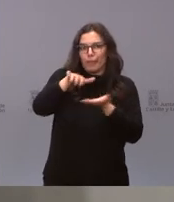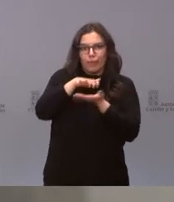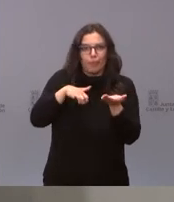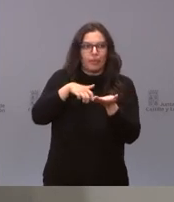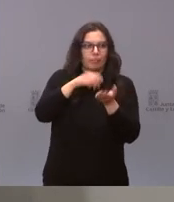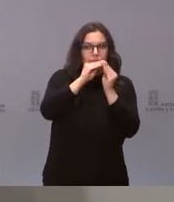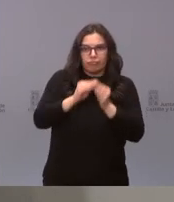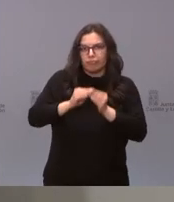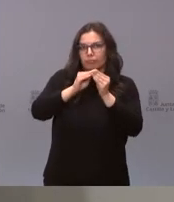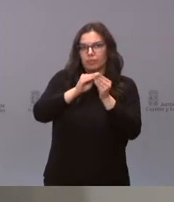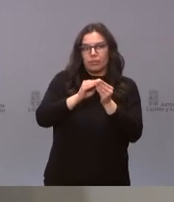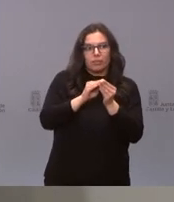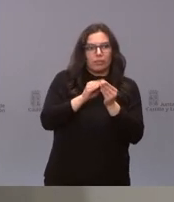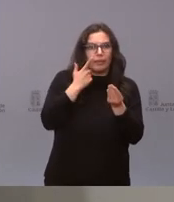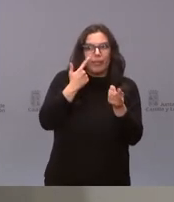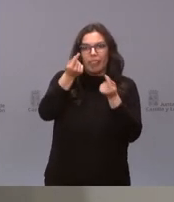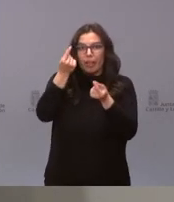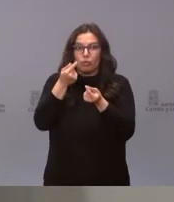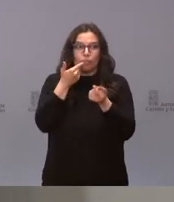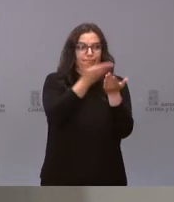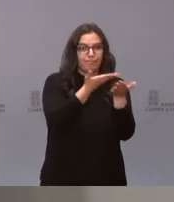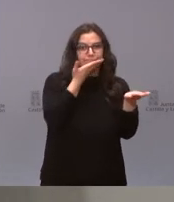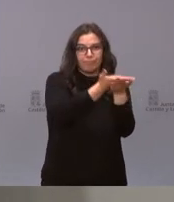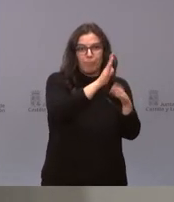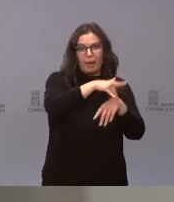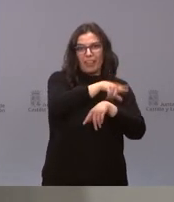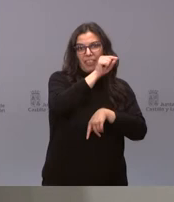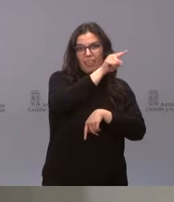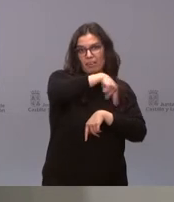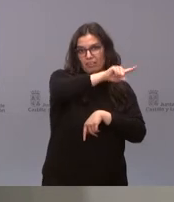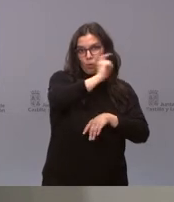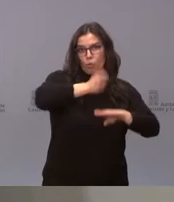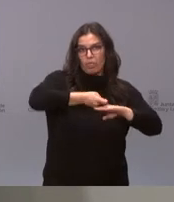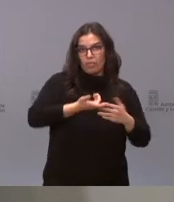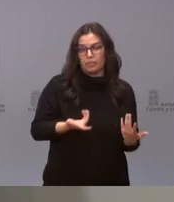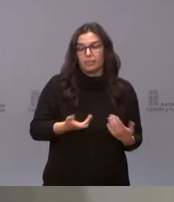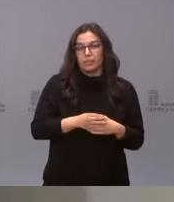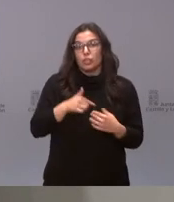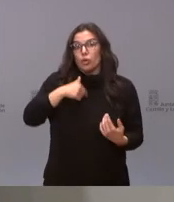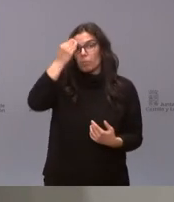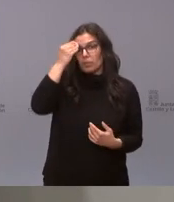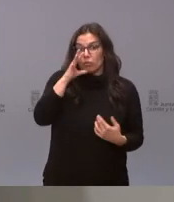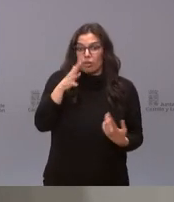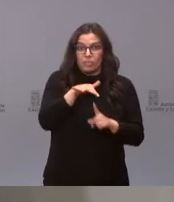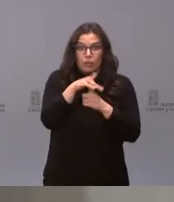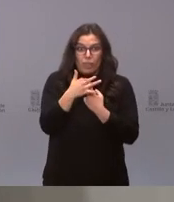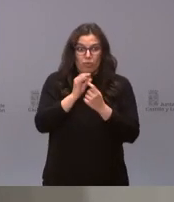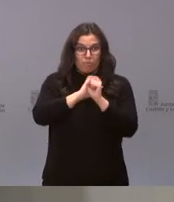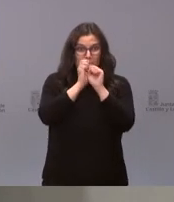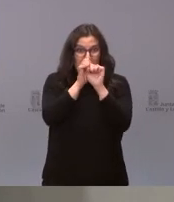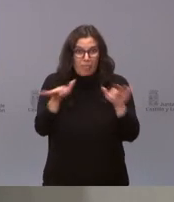de de y de pedir a los jueces que tomen decisiones y eso yo creo que en una situación de pandemia